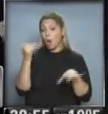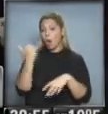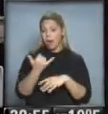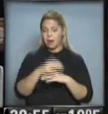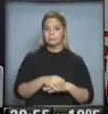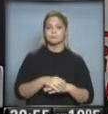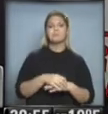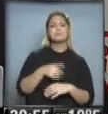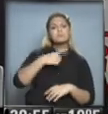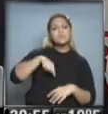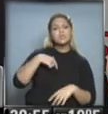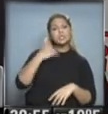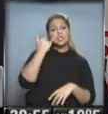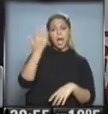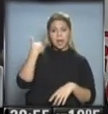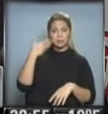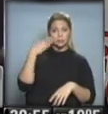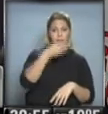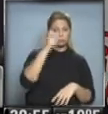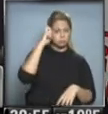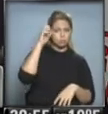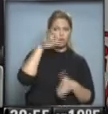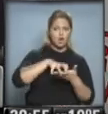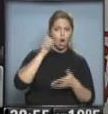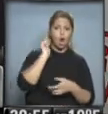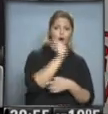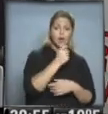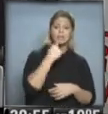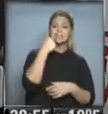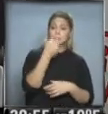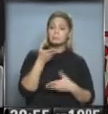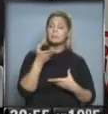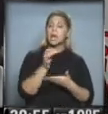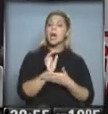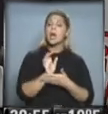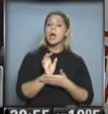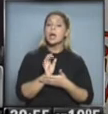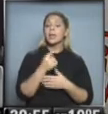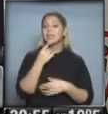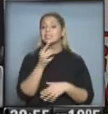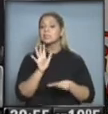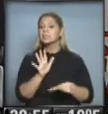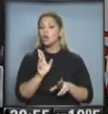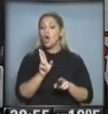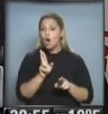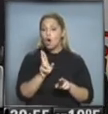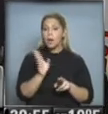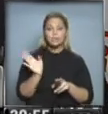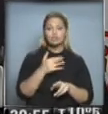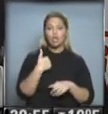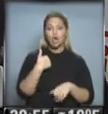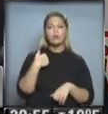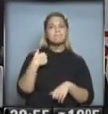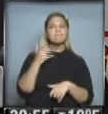nosotros ya nos hemos pronunciado en el congreso y esperamos también que todo fantasma en torno a la perpetuación del poder